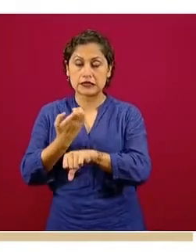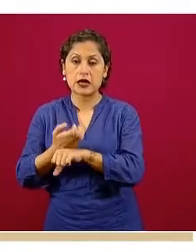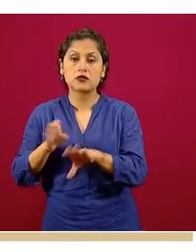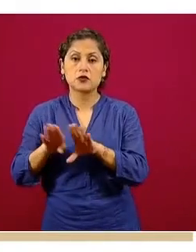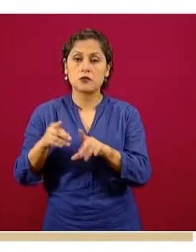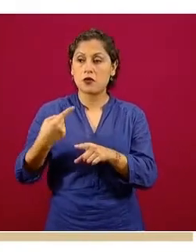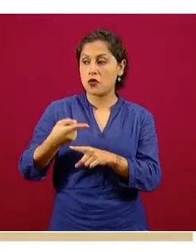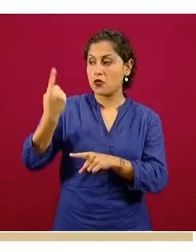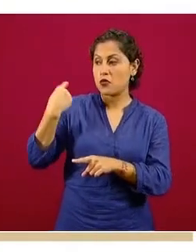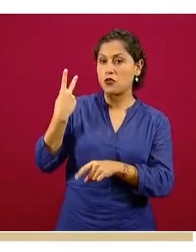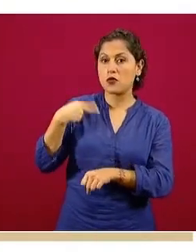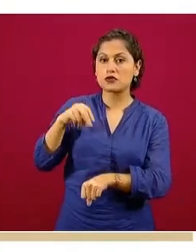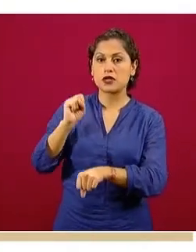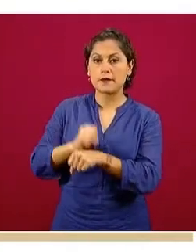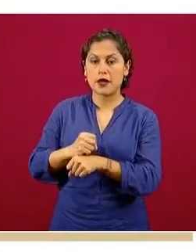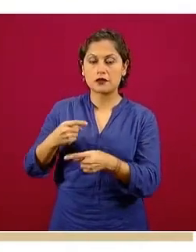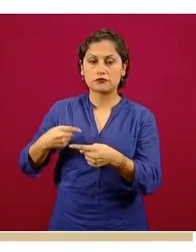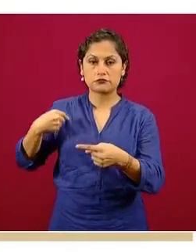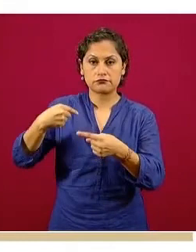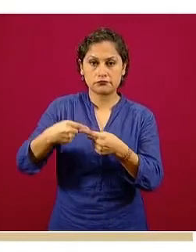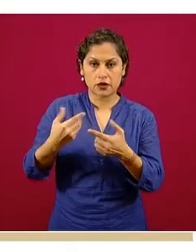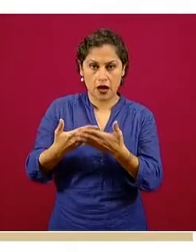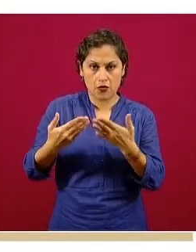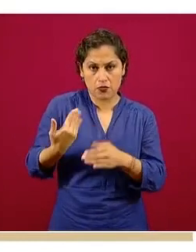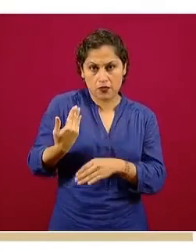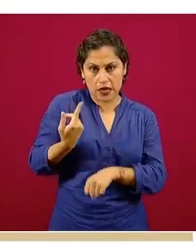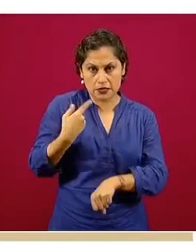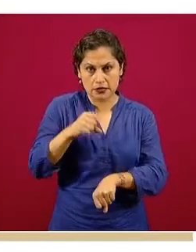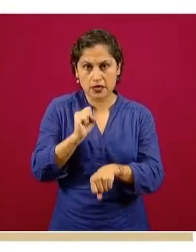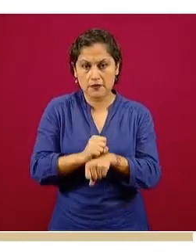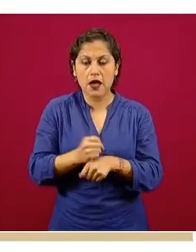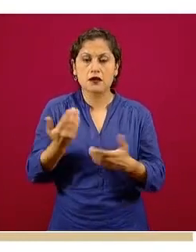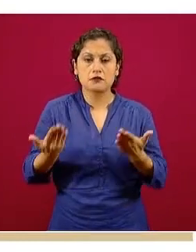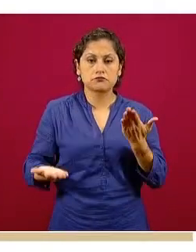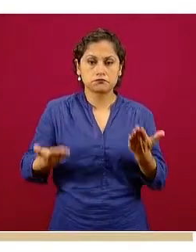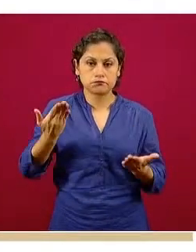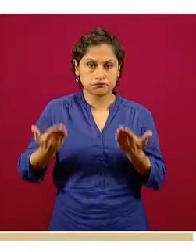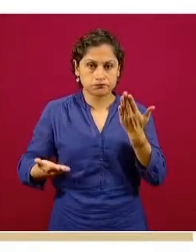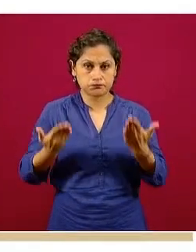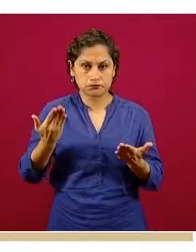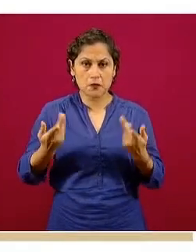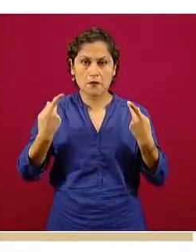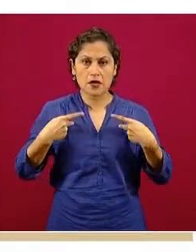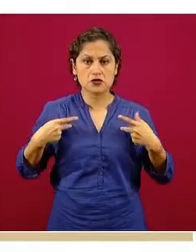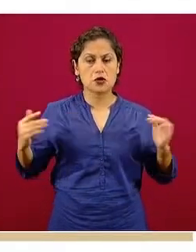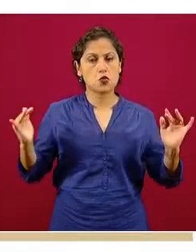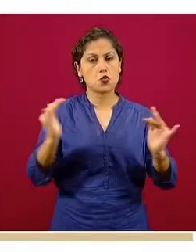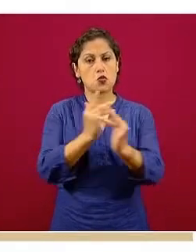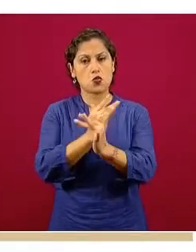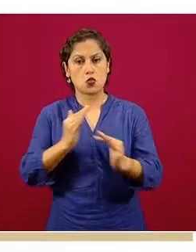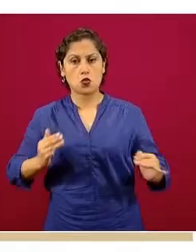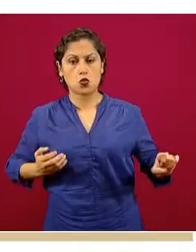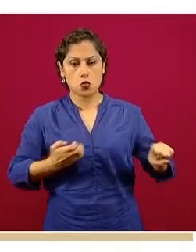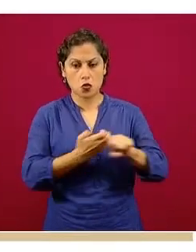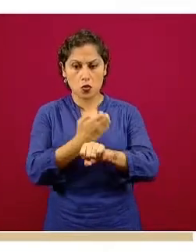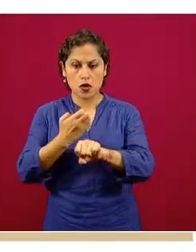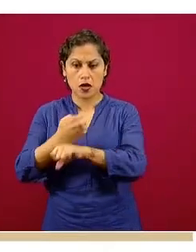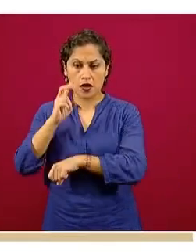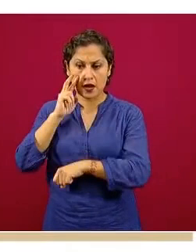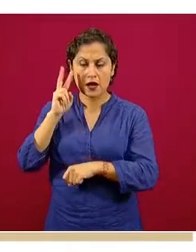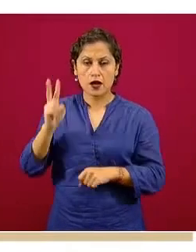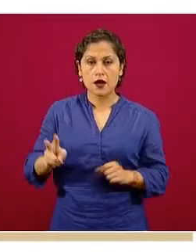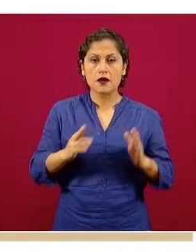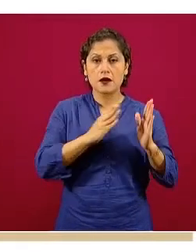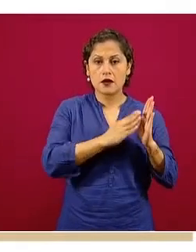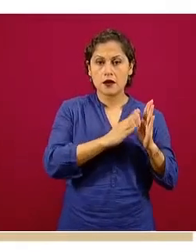con la última semana el porcentaje de movimiento comunitario vemos como baja calibre de izquierda a derecha